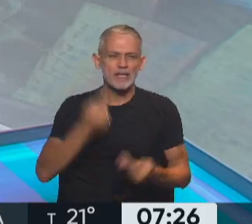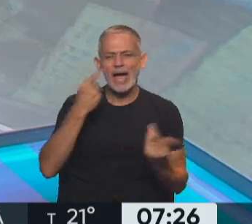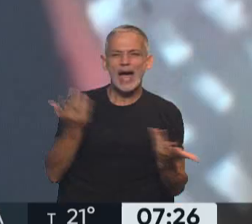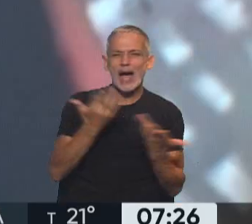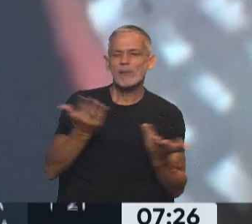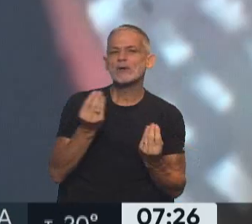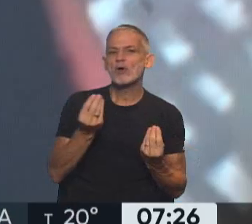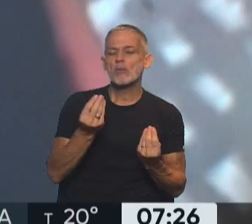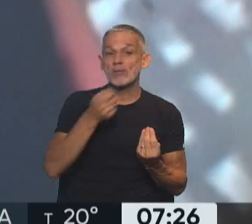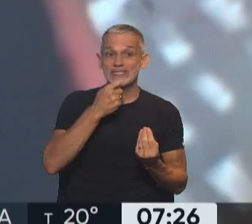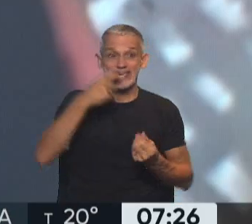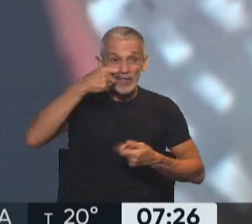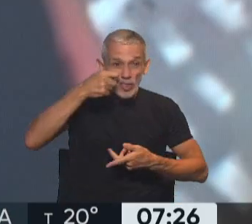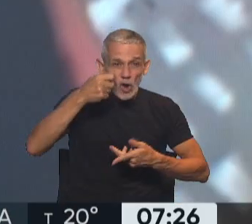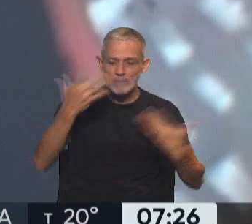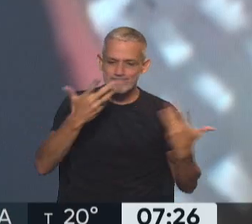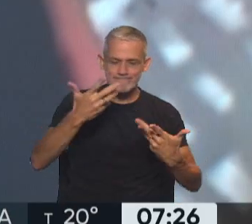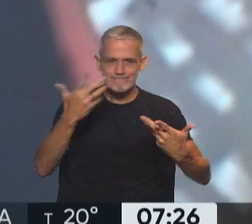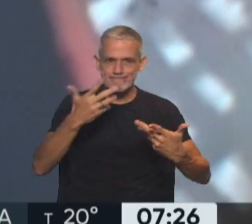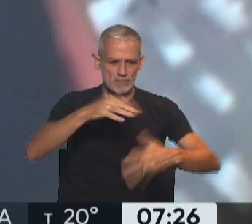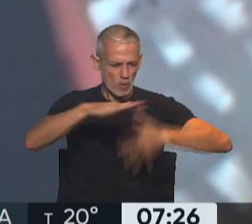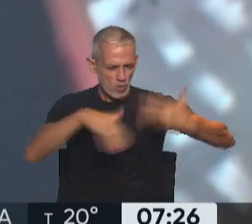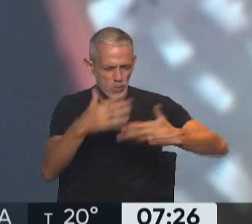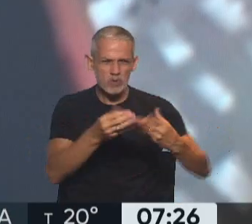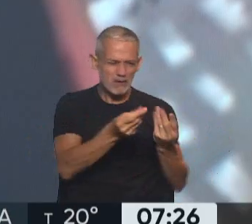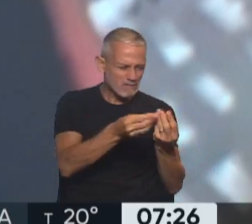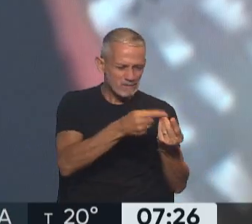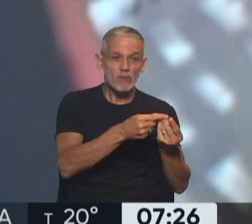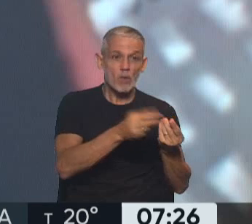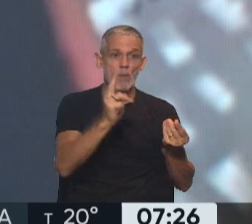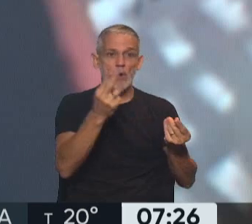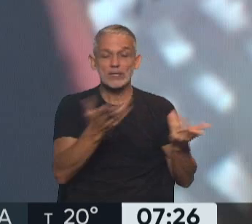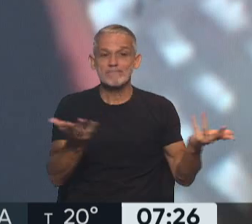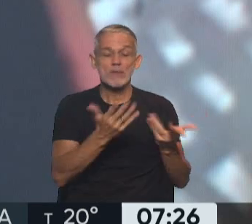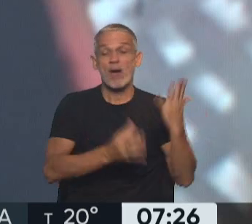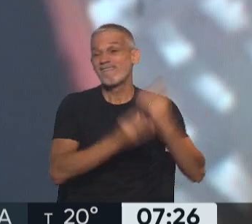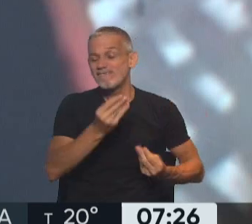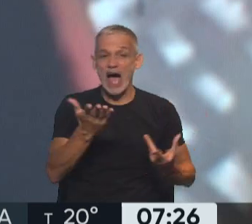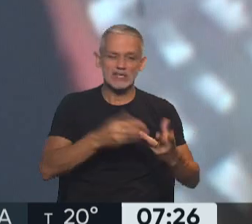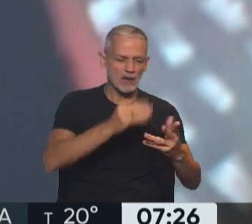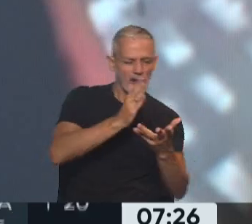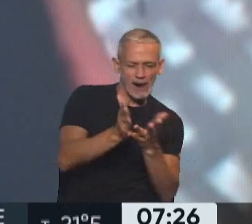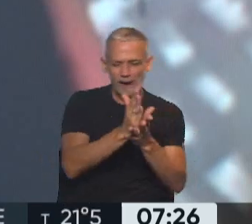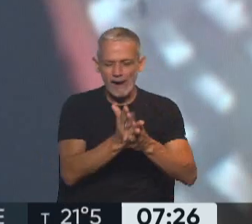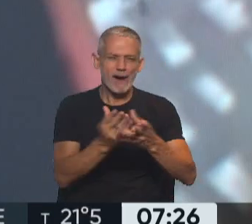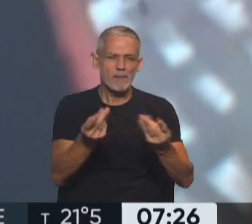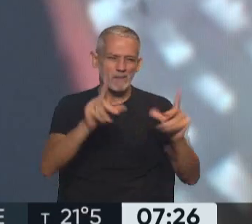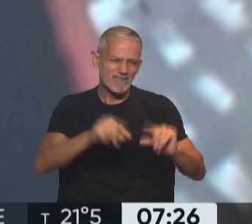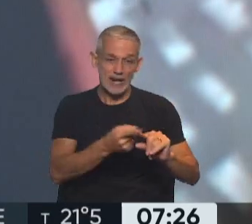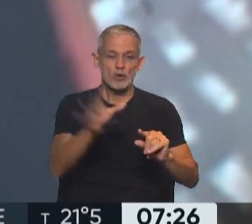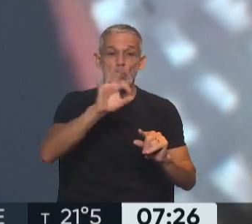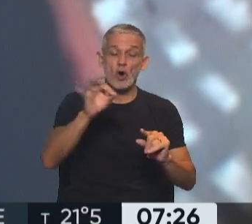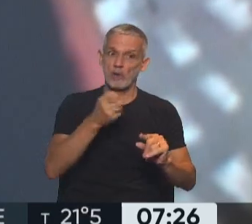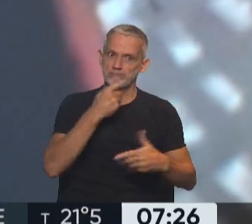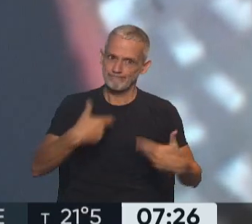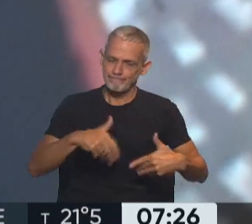determinar ahora es si la droga fue cortada con una sustancia que es mortal y este fue un error en el procedimiento, o si realmente hay una